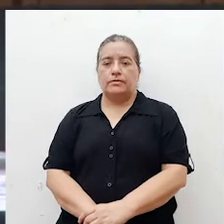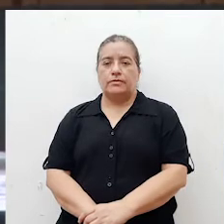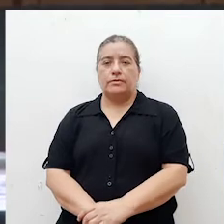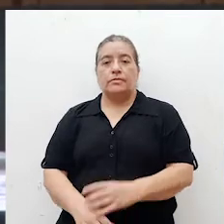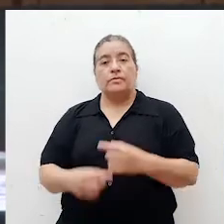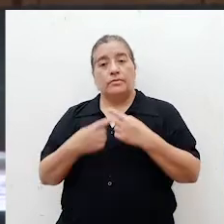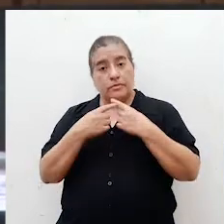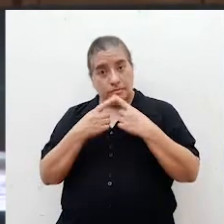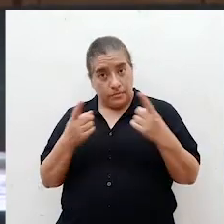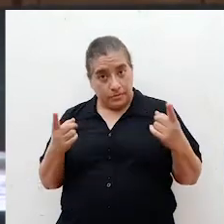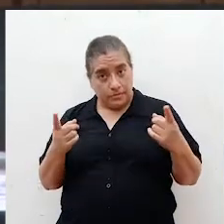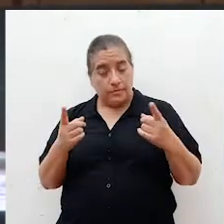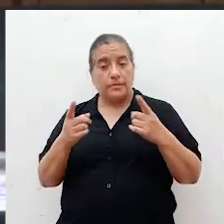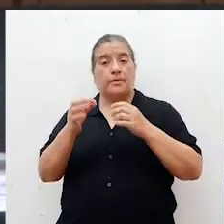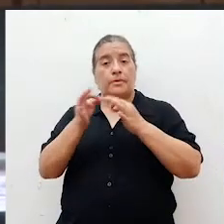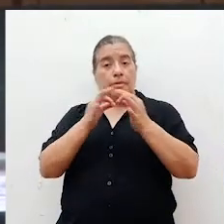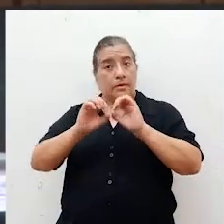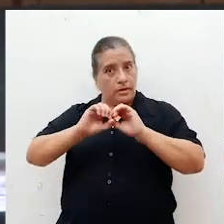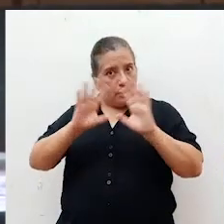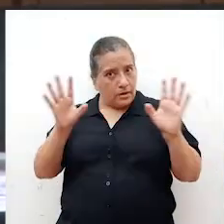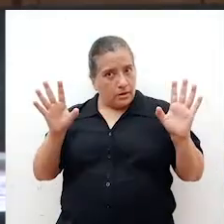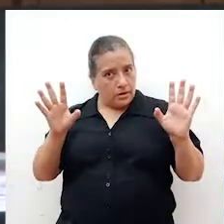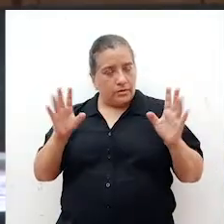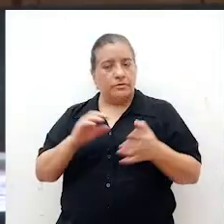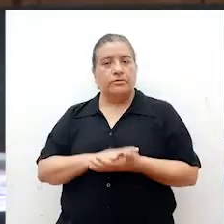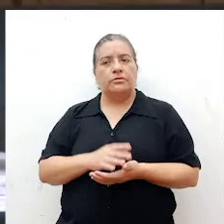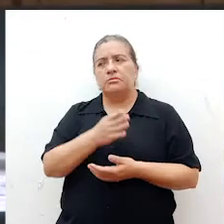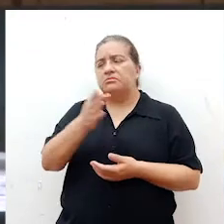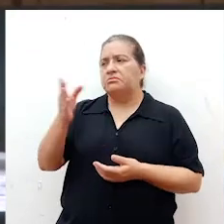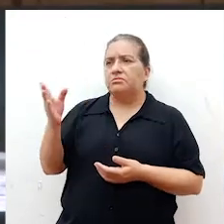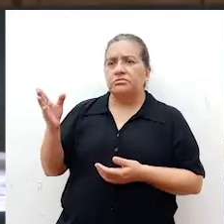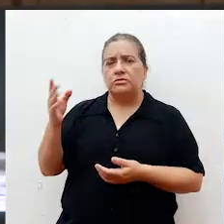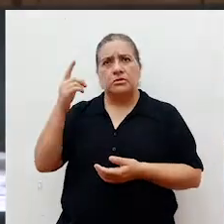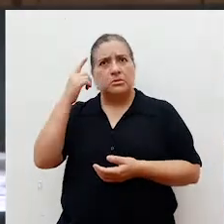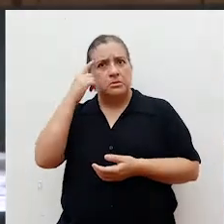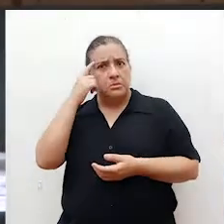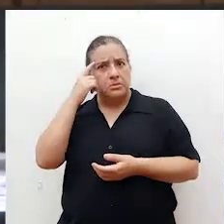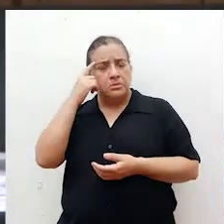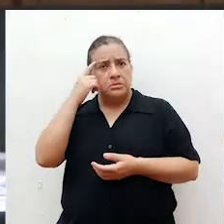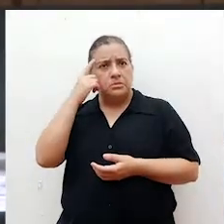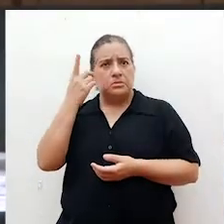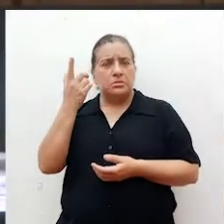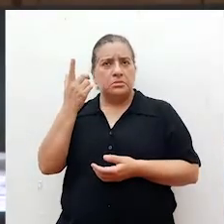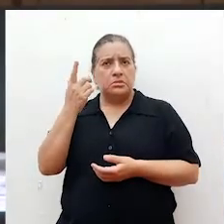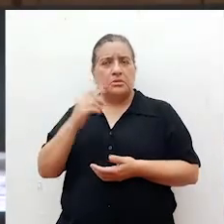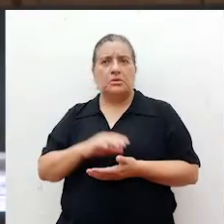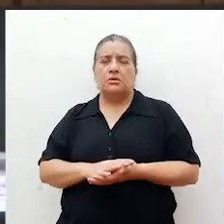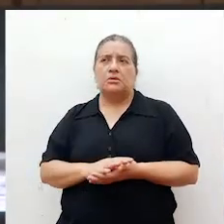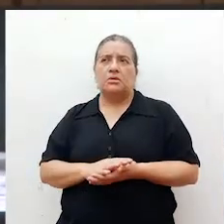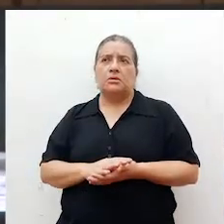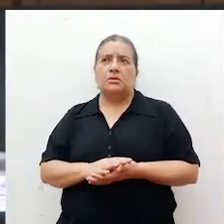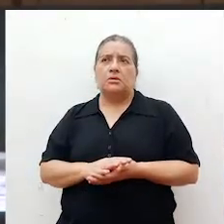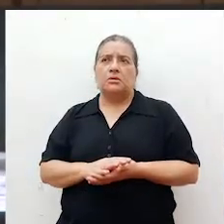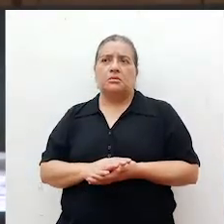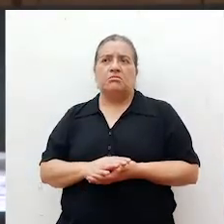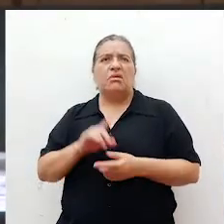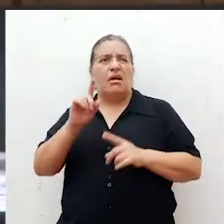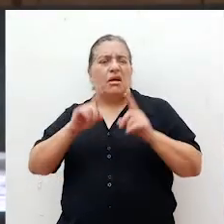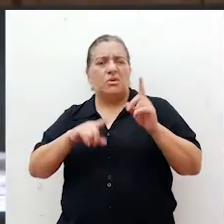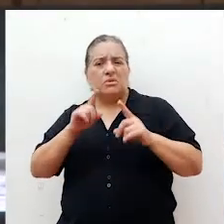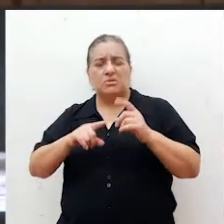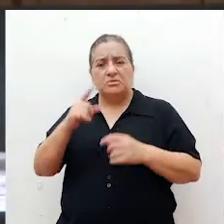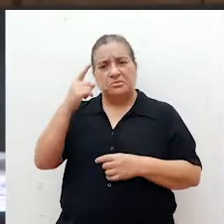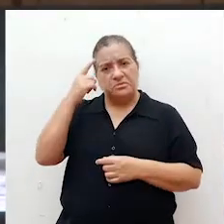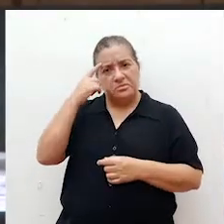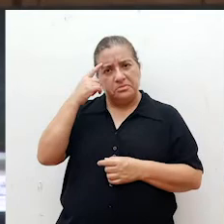Ustedes han brindado más o menos recomendaciones con relación a la vacuna. Usted mencionó también que somos uno de los países